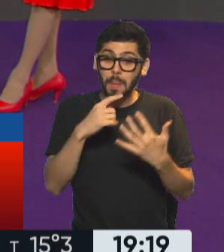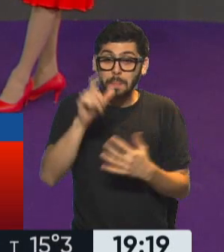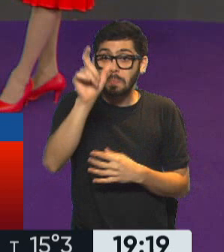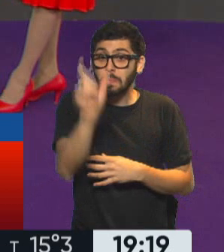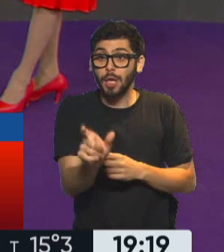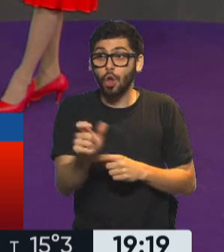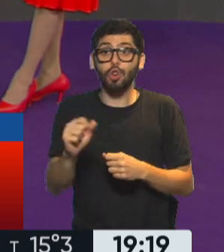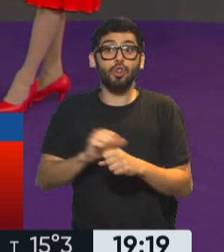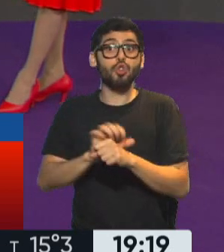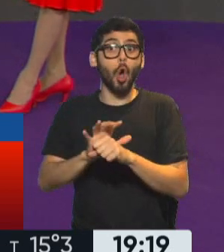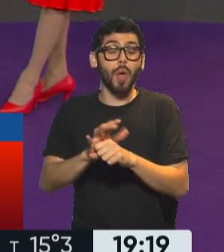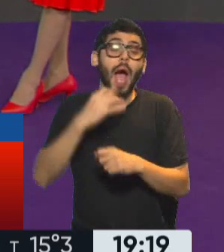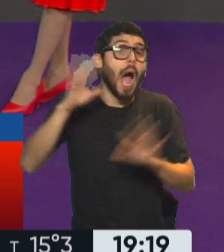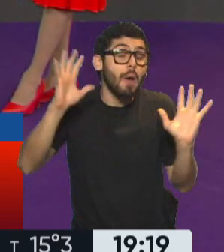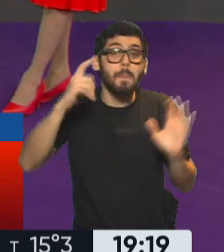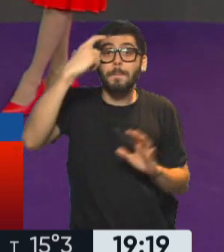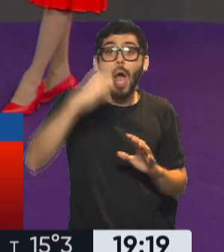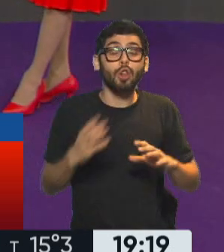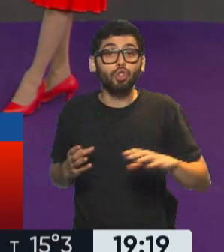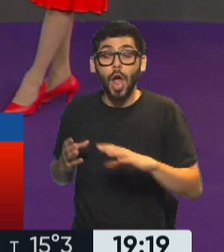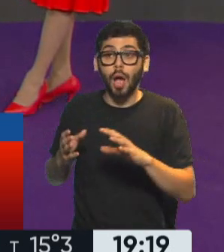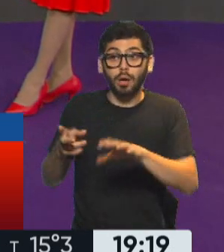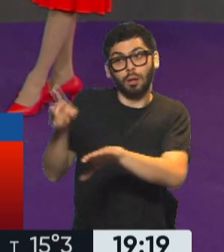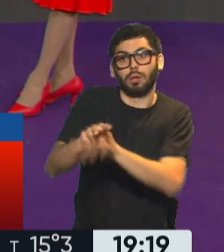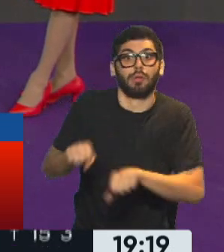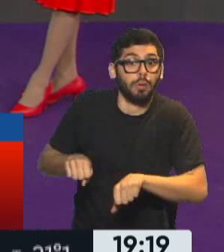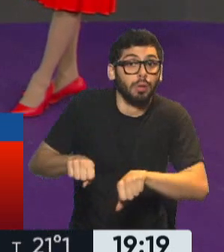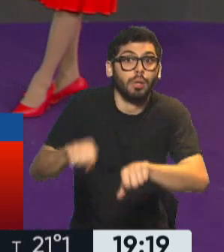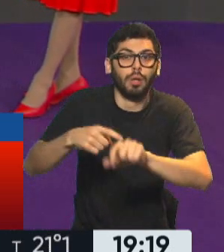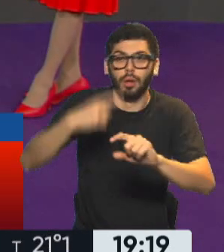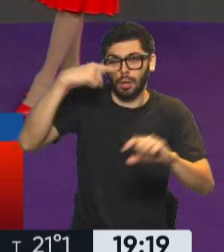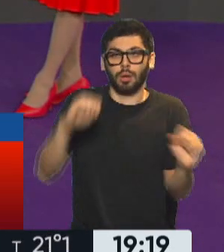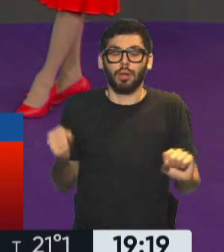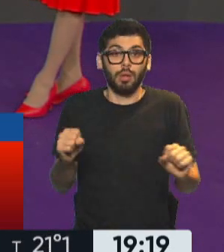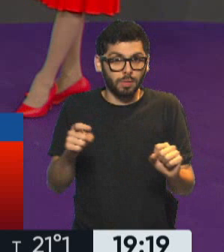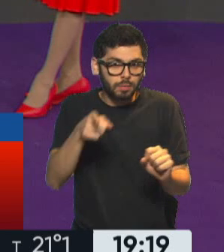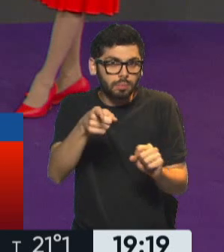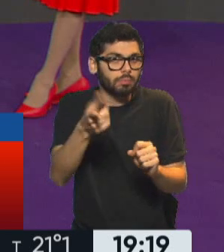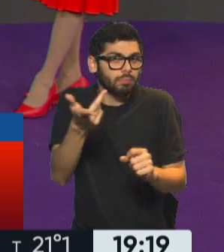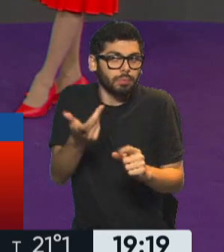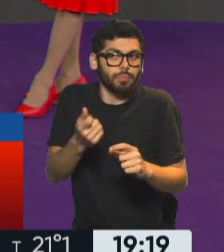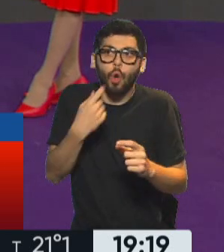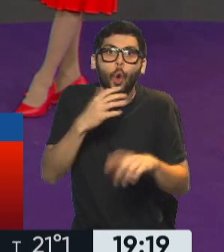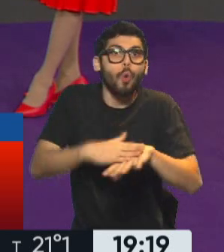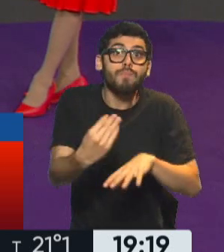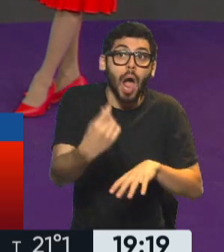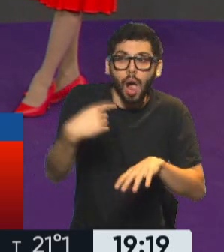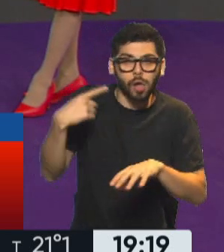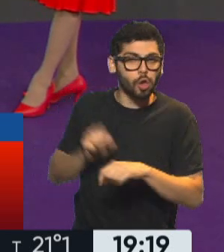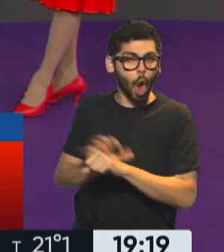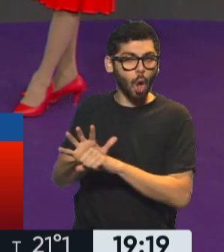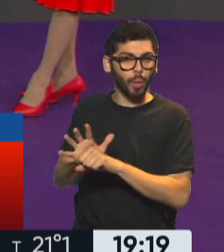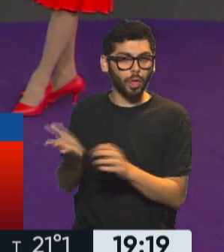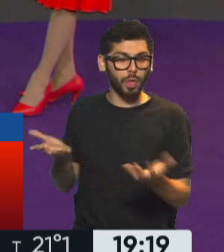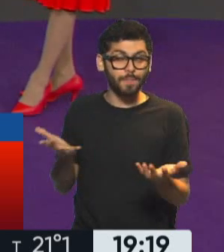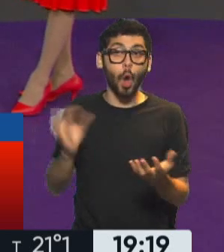tienen COVID. A veces el paciente ingresa directamente con convulsiones y cuando lo estudian tiene un COVID, o tiene un accidente cerebrovascular y cuando lo estudia tiene